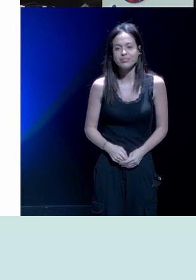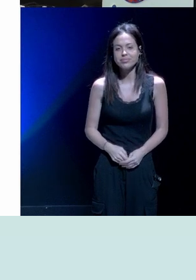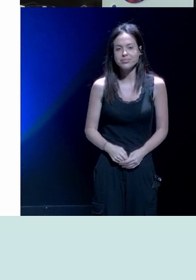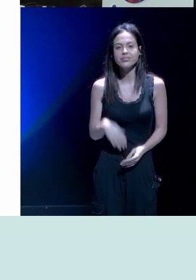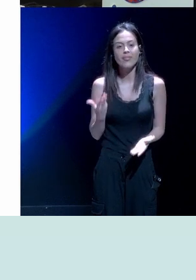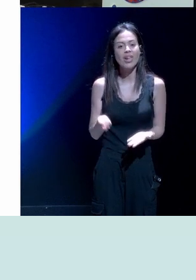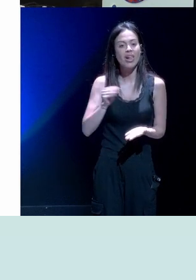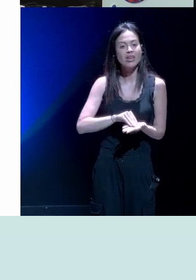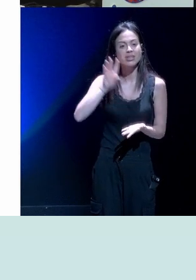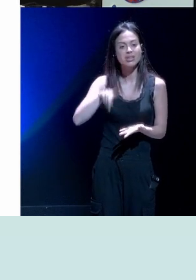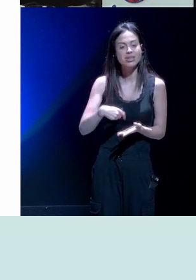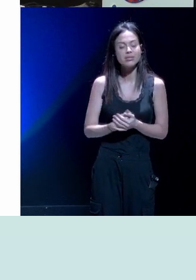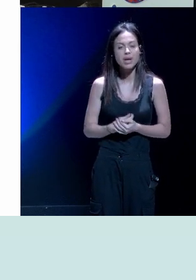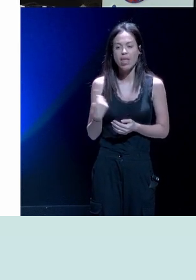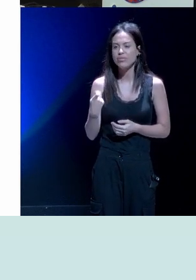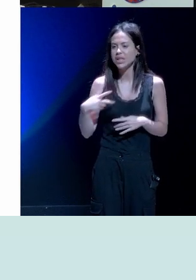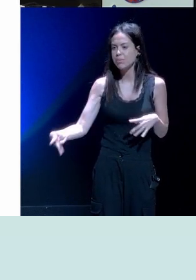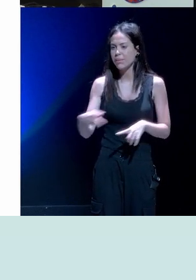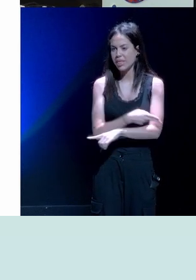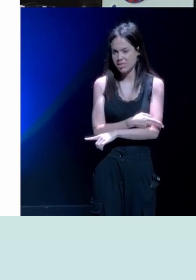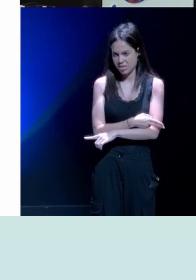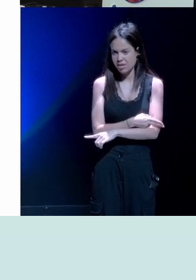Además, hay que intervenir de forma preventiva.